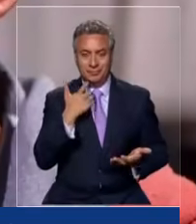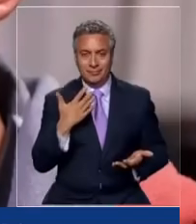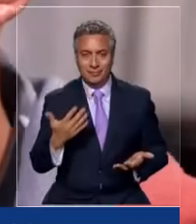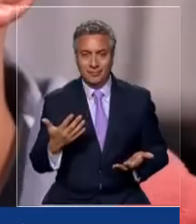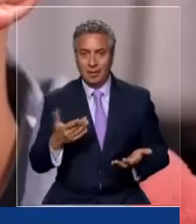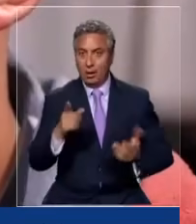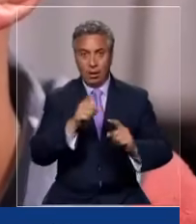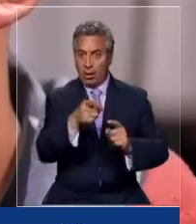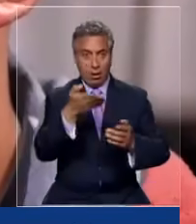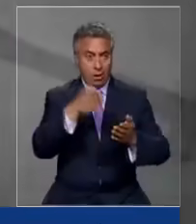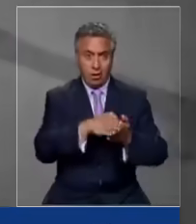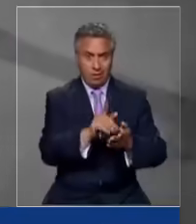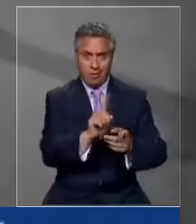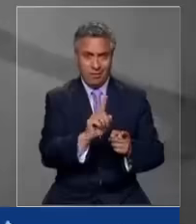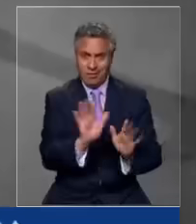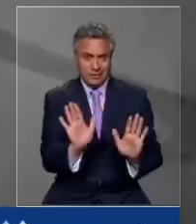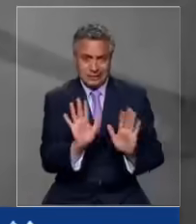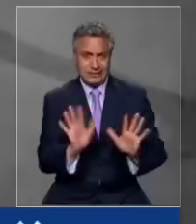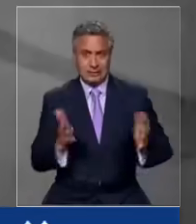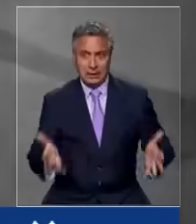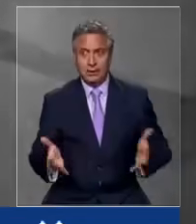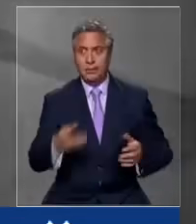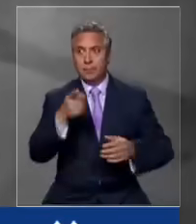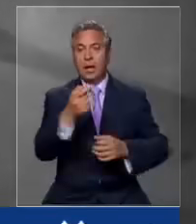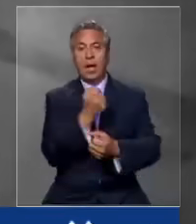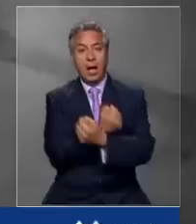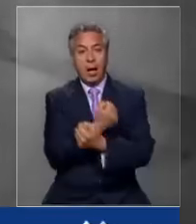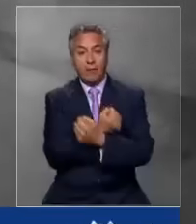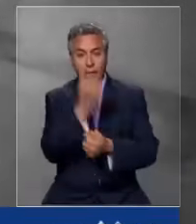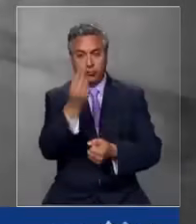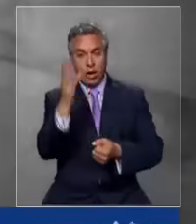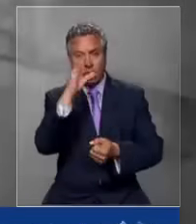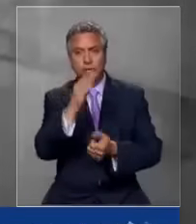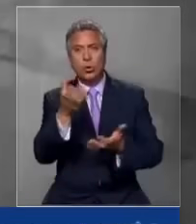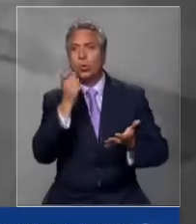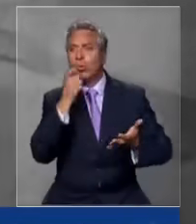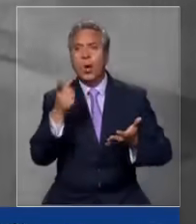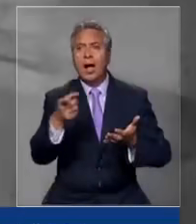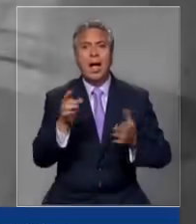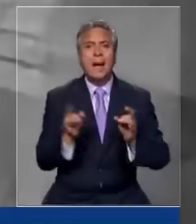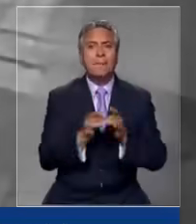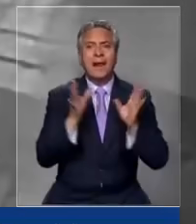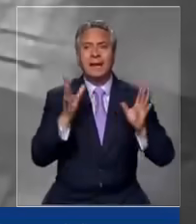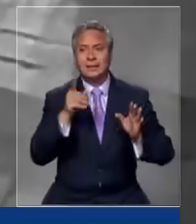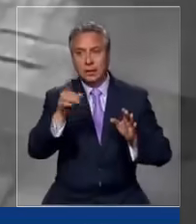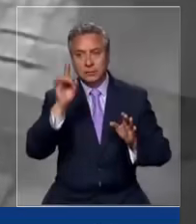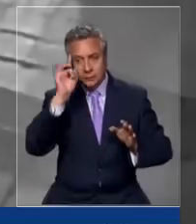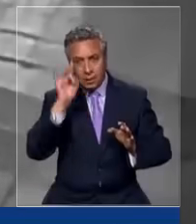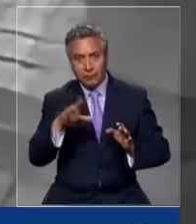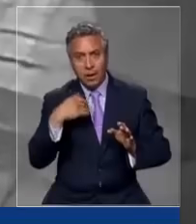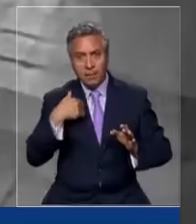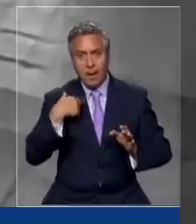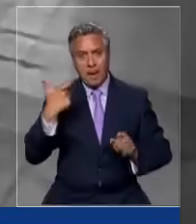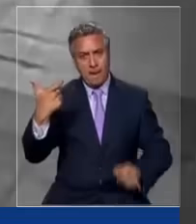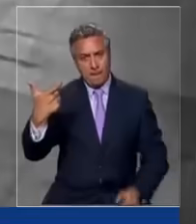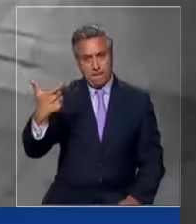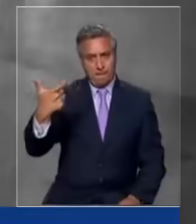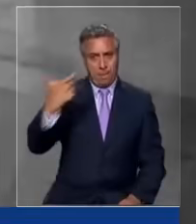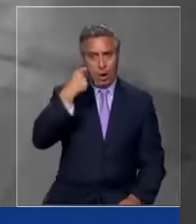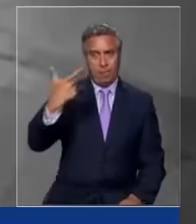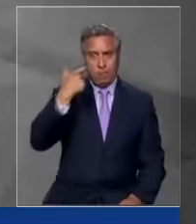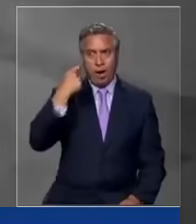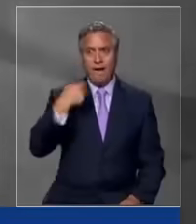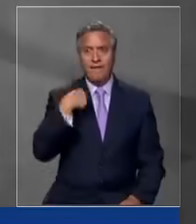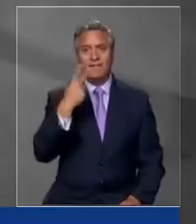que no debe haber fallecido. Carabinero, buenas noches. ¿Cuál es su emergencia policial? ¿Sabe que me dispararon en